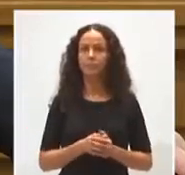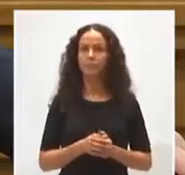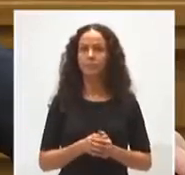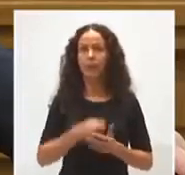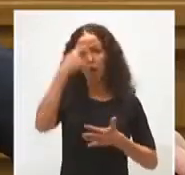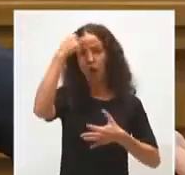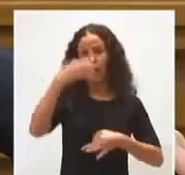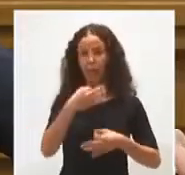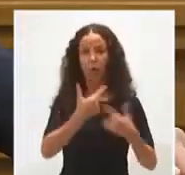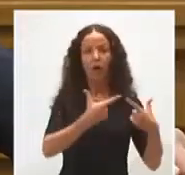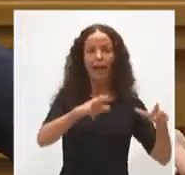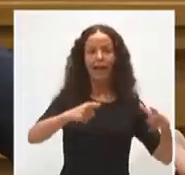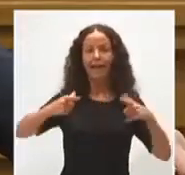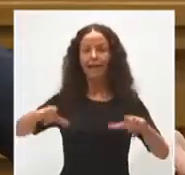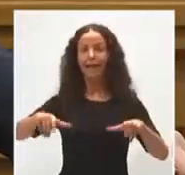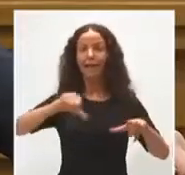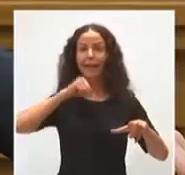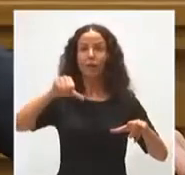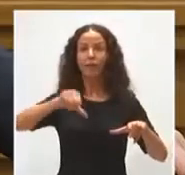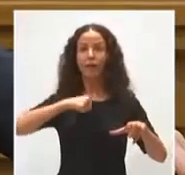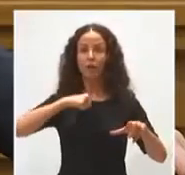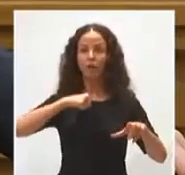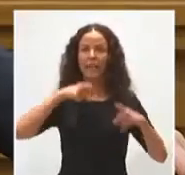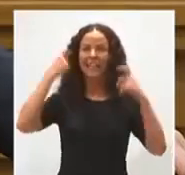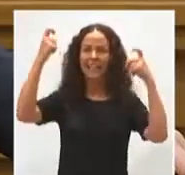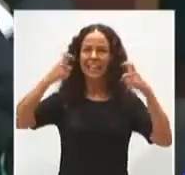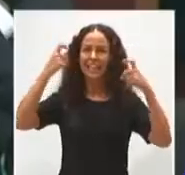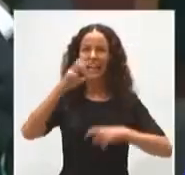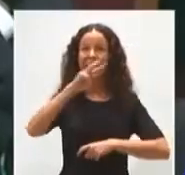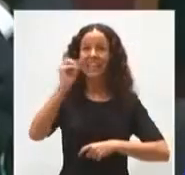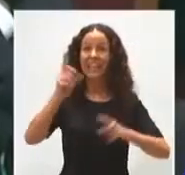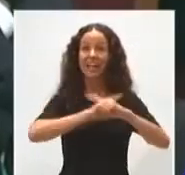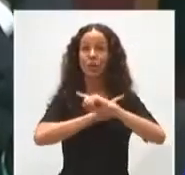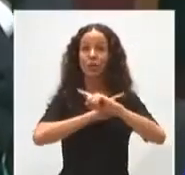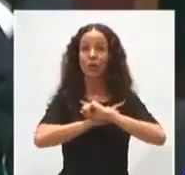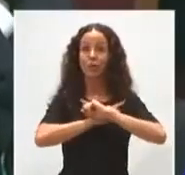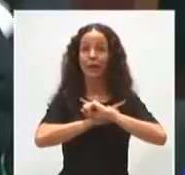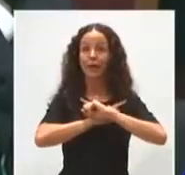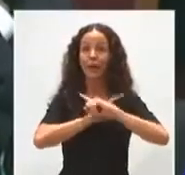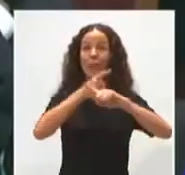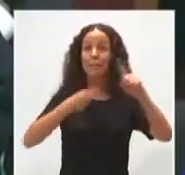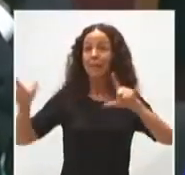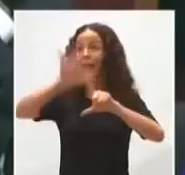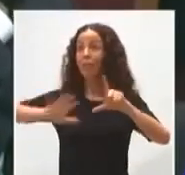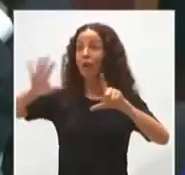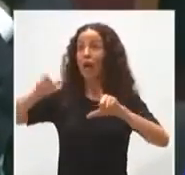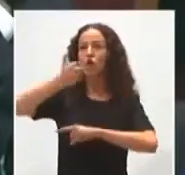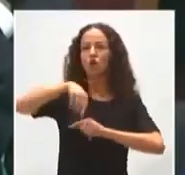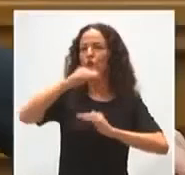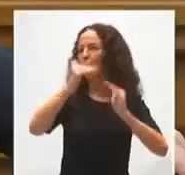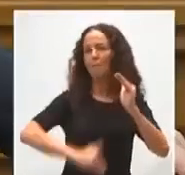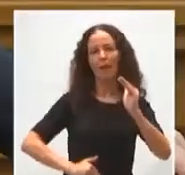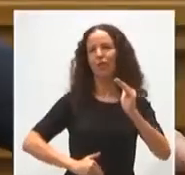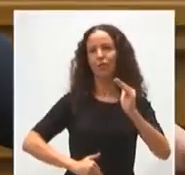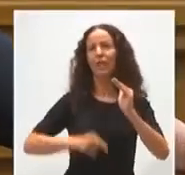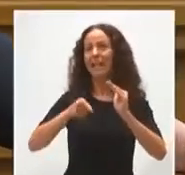en quirófanos vamos a intentar que el 30 de noviembre estemos ya por debajo de la media nacional va a ser el gran esfuerzo en